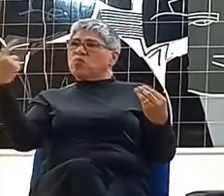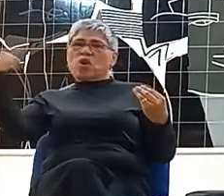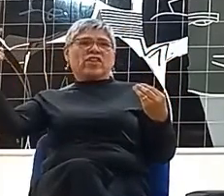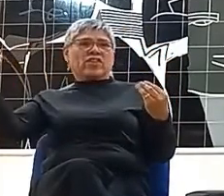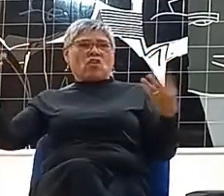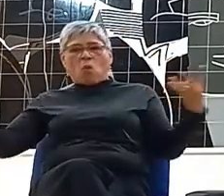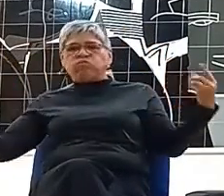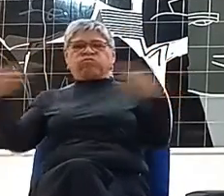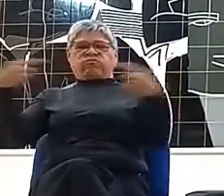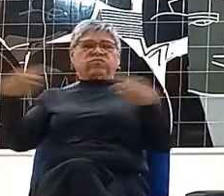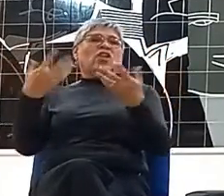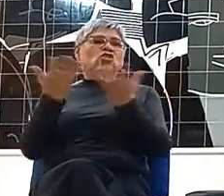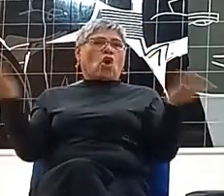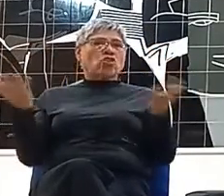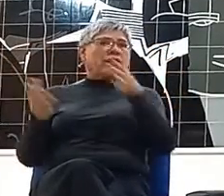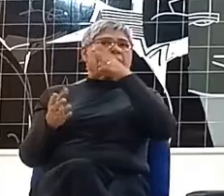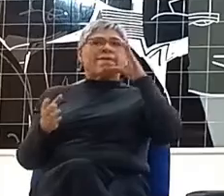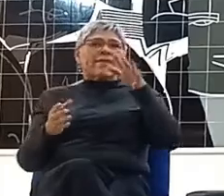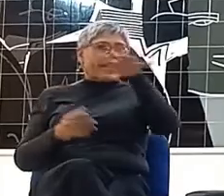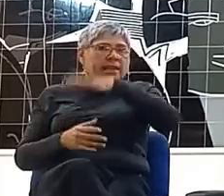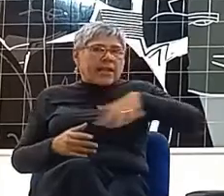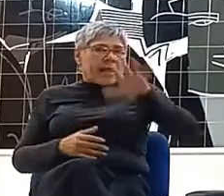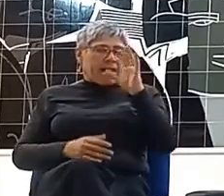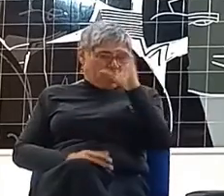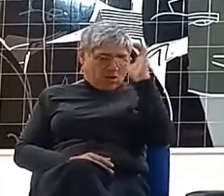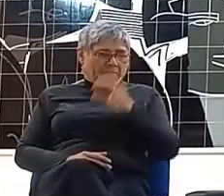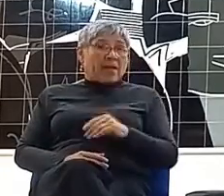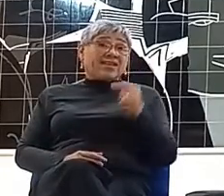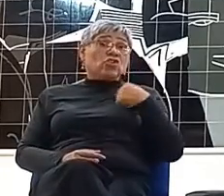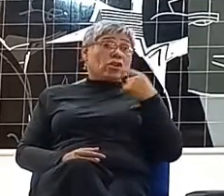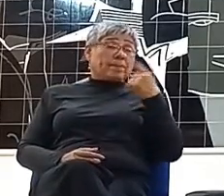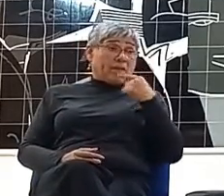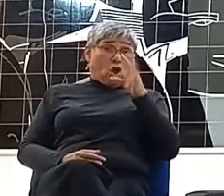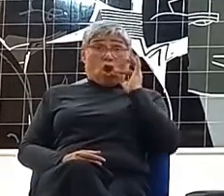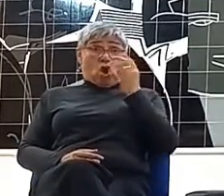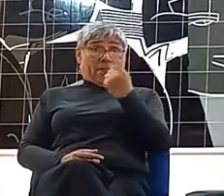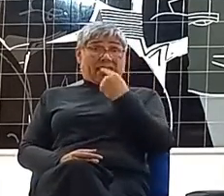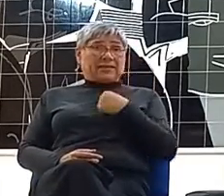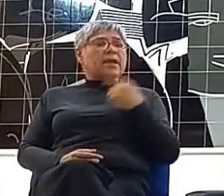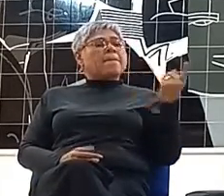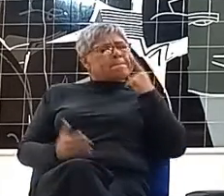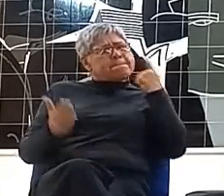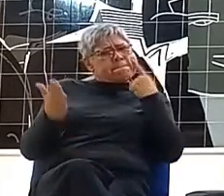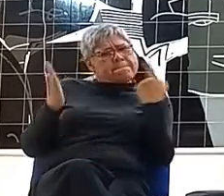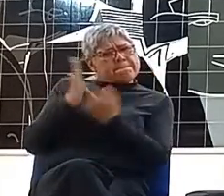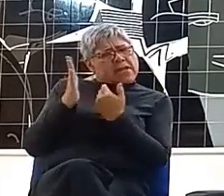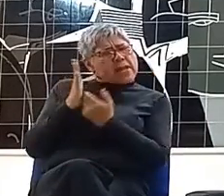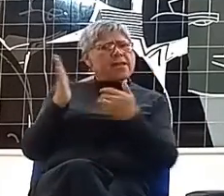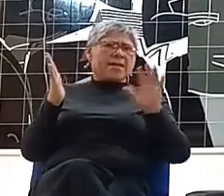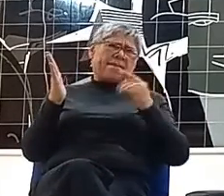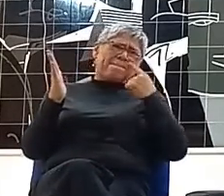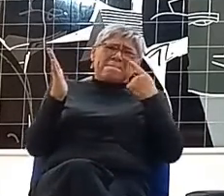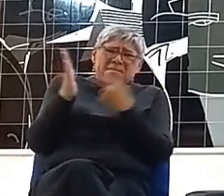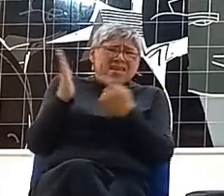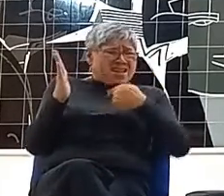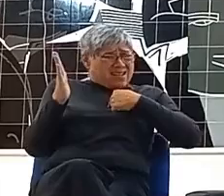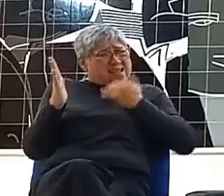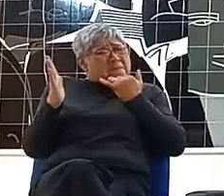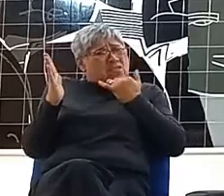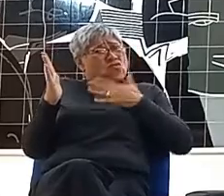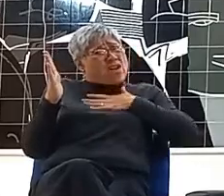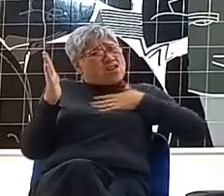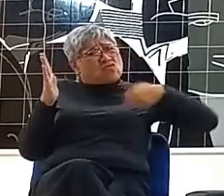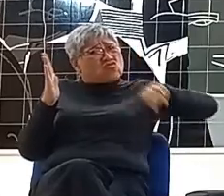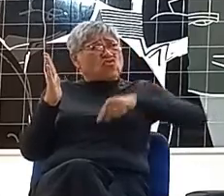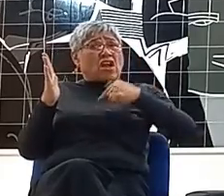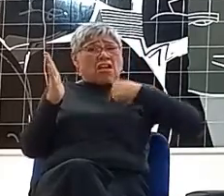colombiano. Y él me decía, vea mi hijo, observe esto, vea lo que a nosotros nos hicieron, a nosotros